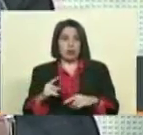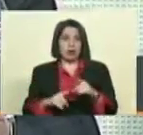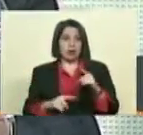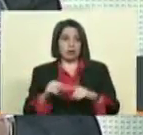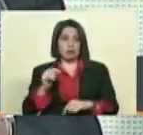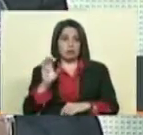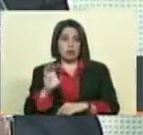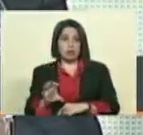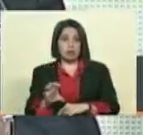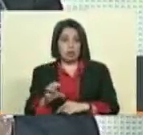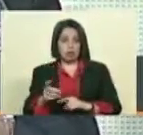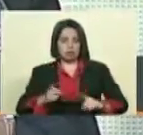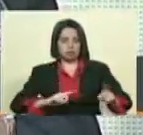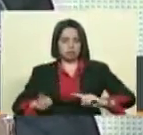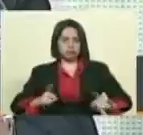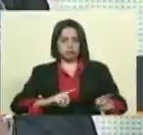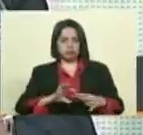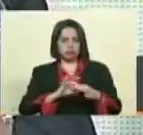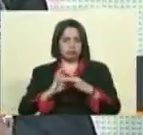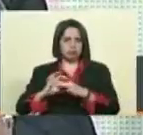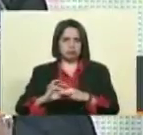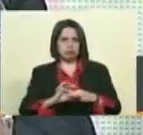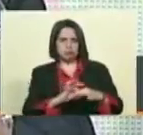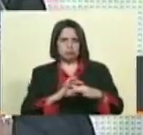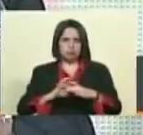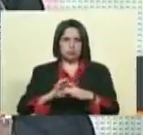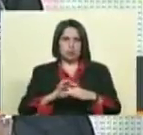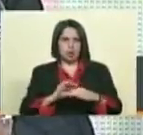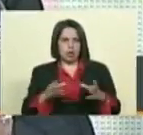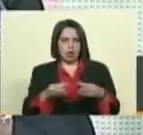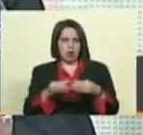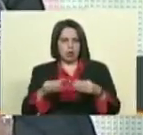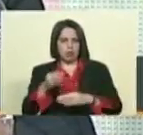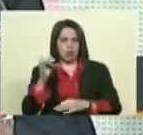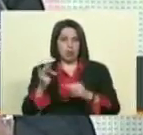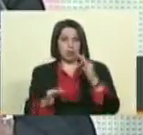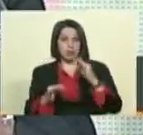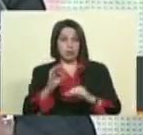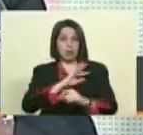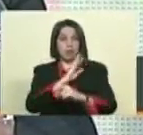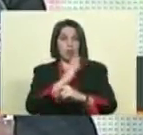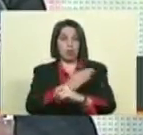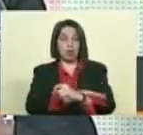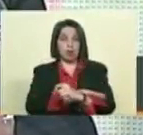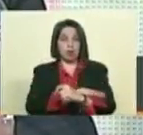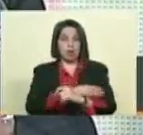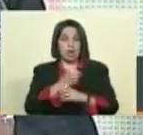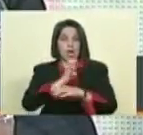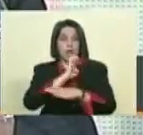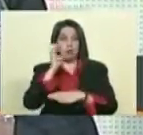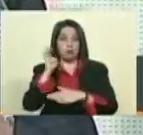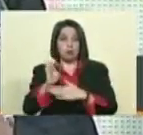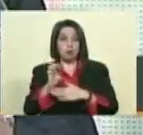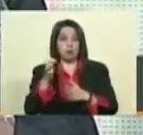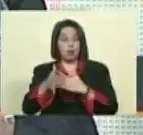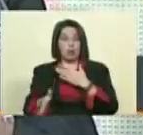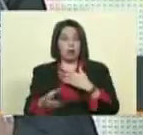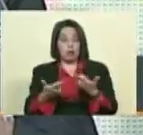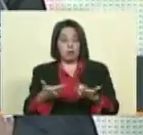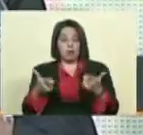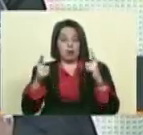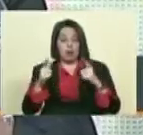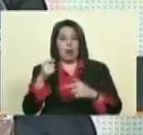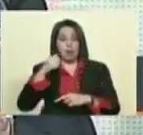Estado, la articulación específica del aparato judicial y el poder ejecutivo para, por supuesto, liberar al pueblo de